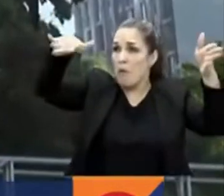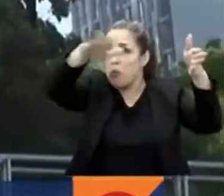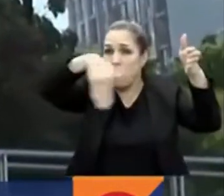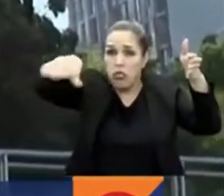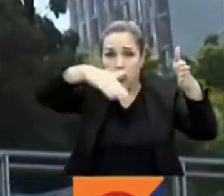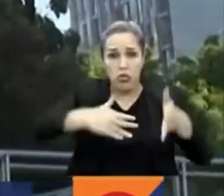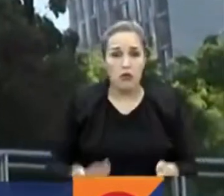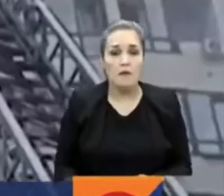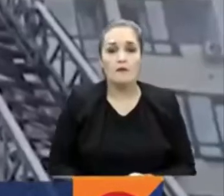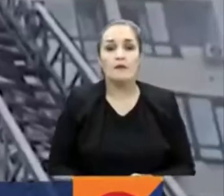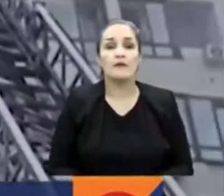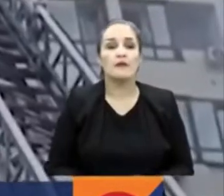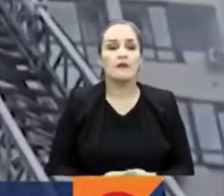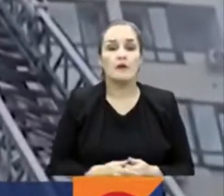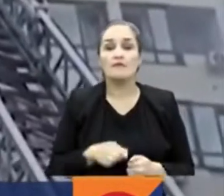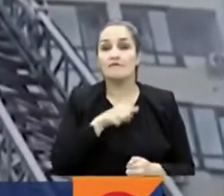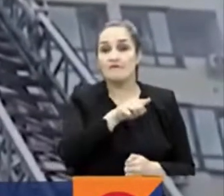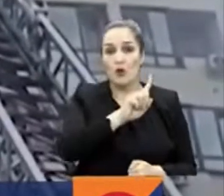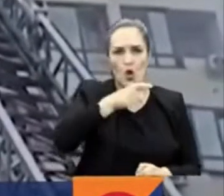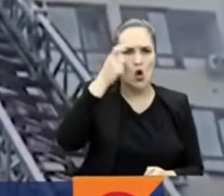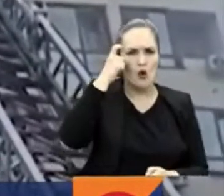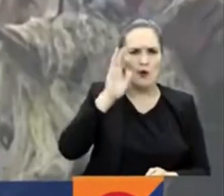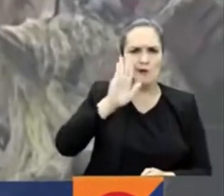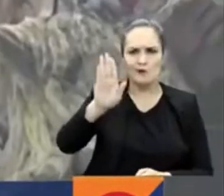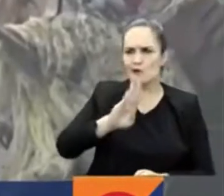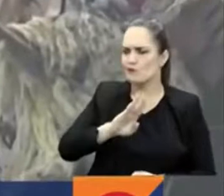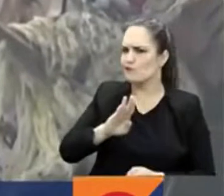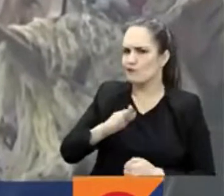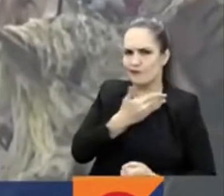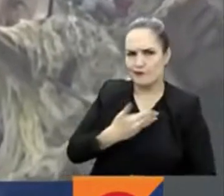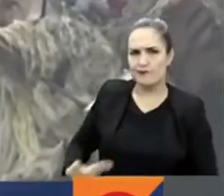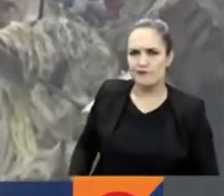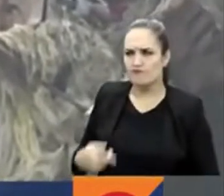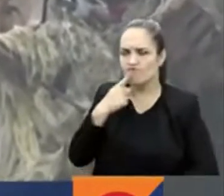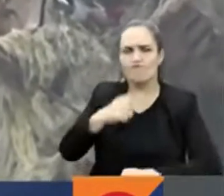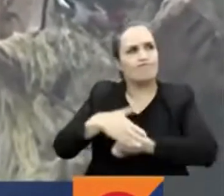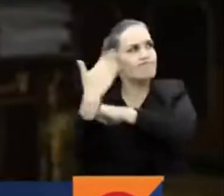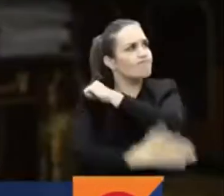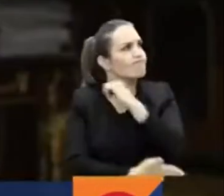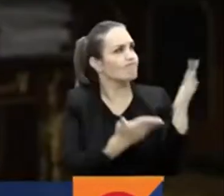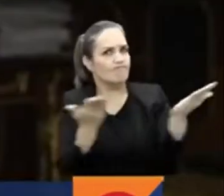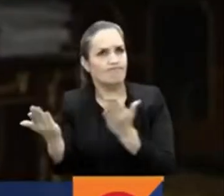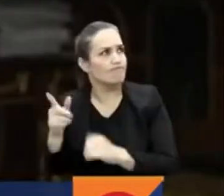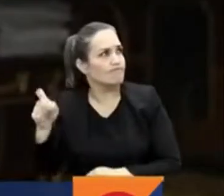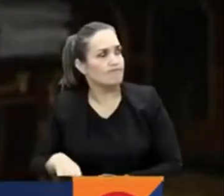Tras la agresión, el gobierno de Volodymyr Zelensky volvió a pedir más armas y sanciones a los líderes occidentales.